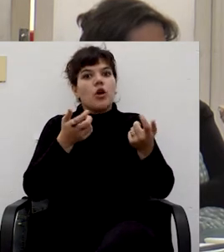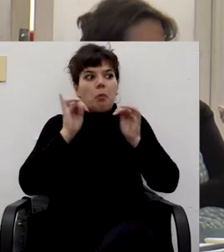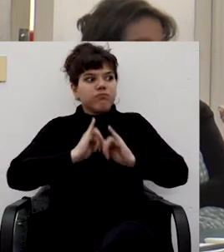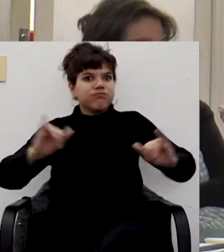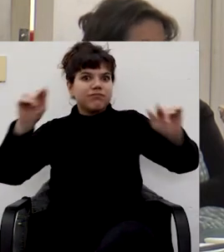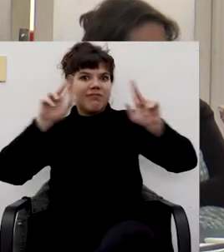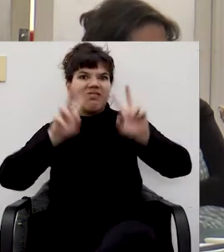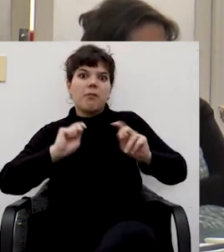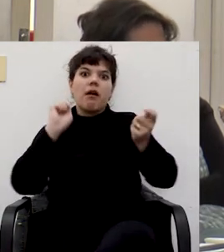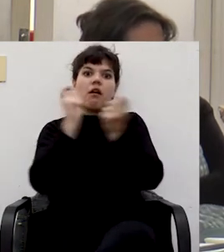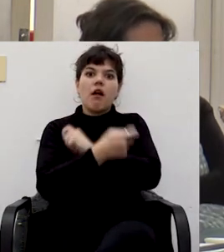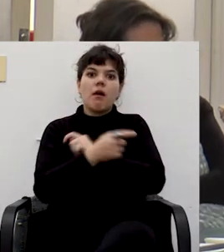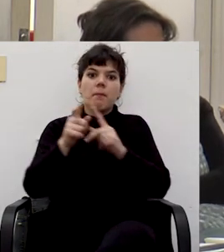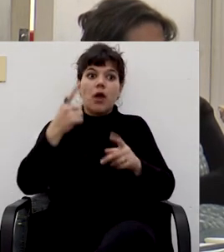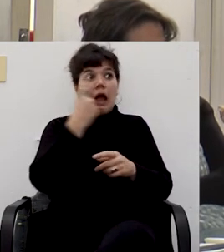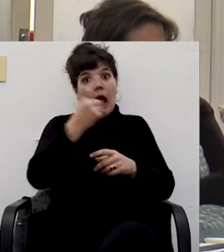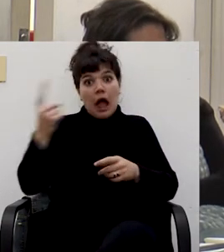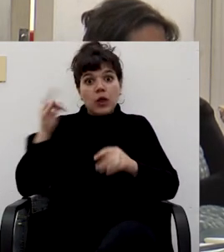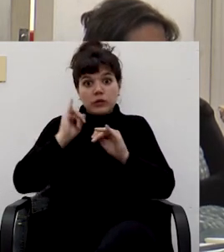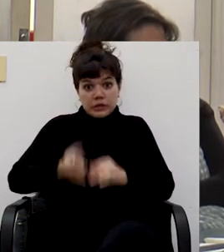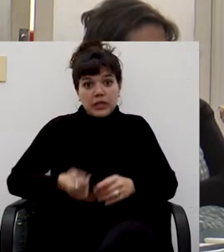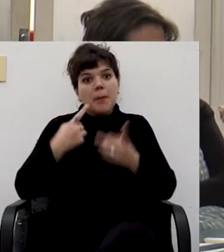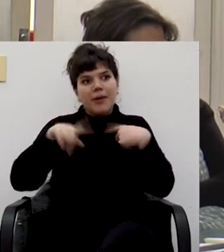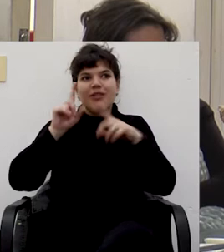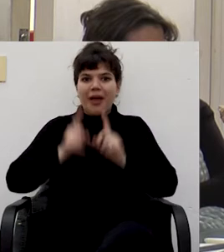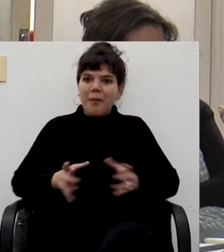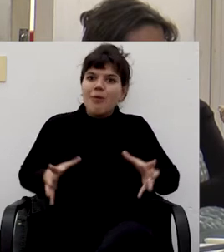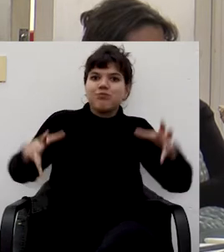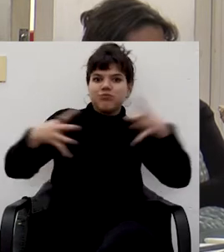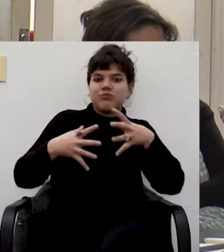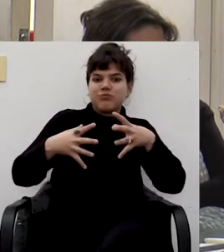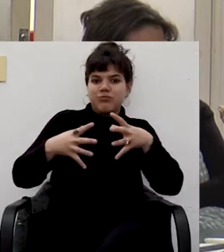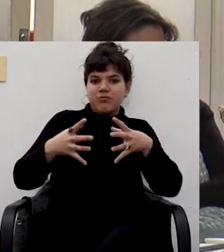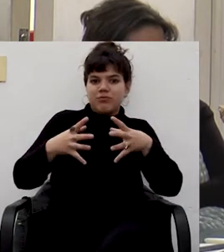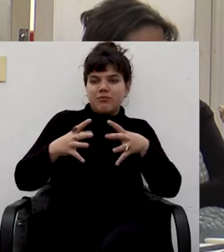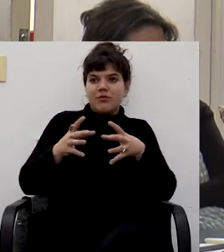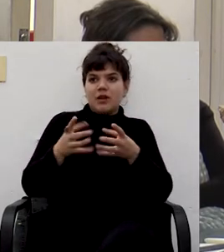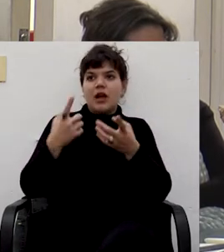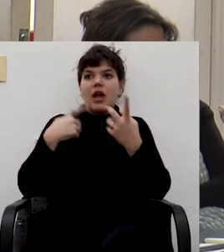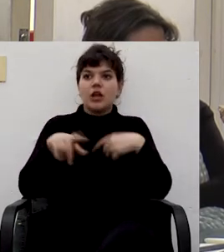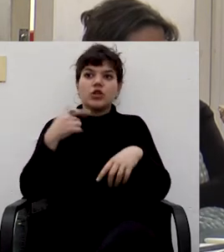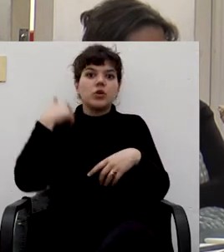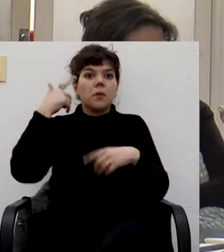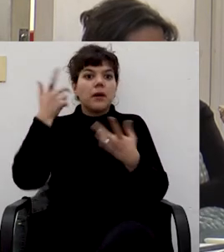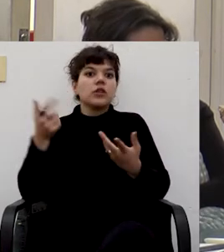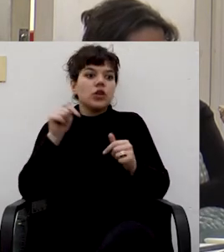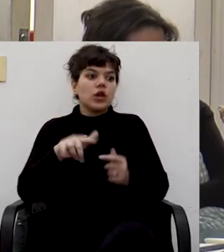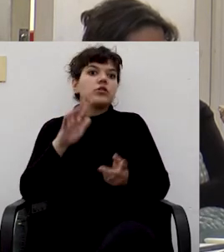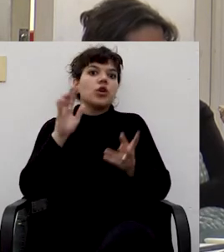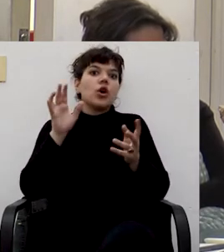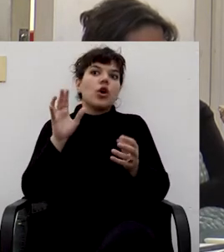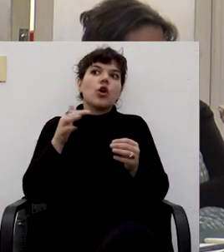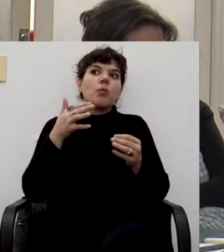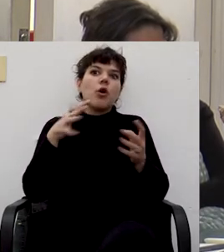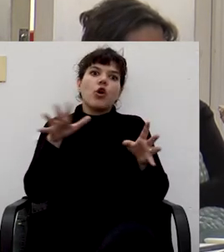cambio, ¿no? Este cambio que es individual, pero que también es colectivo. Bueno, como decía, es un instrumento de transversalidad porque involucra a todas